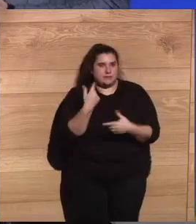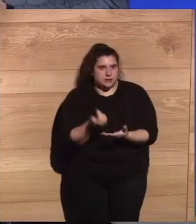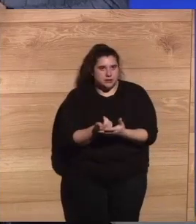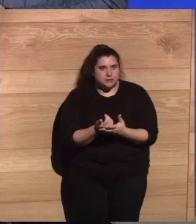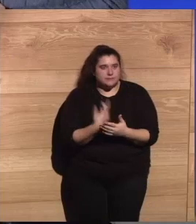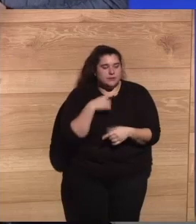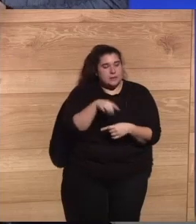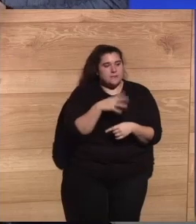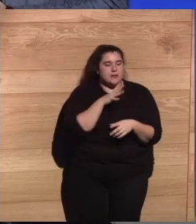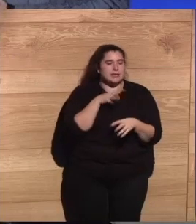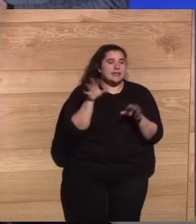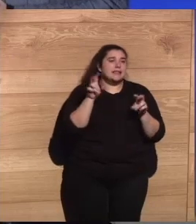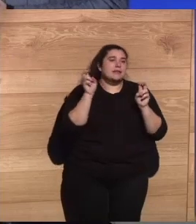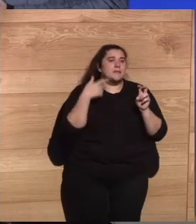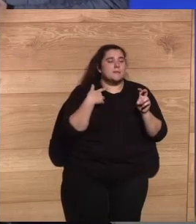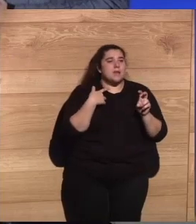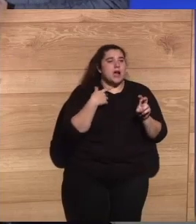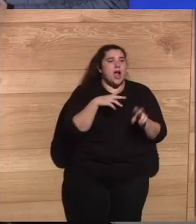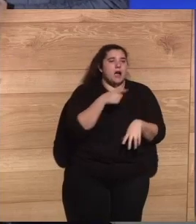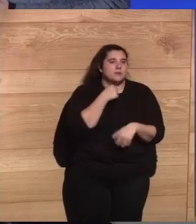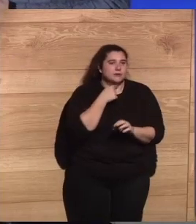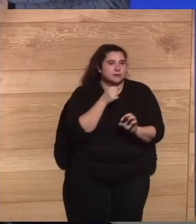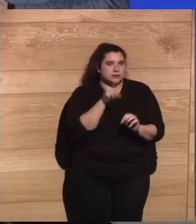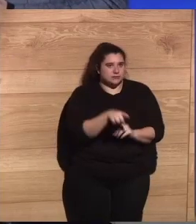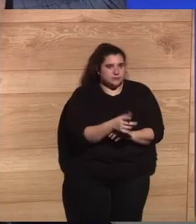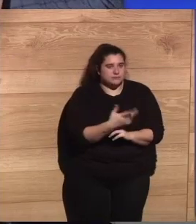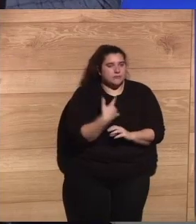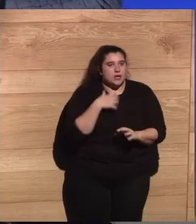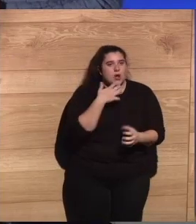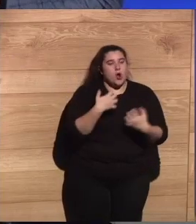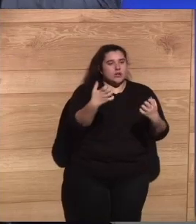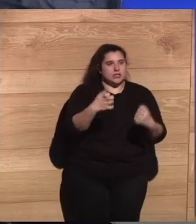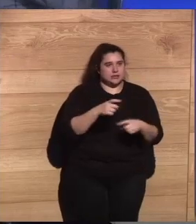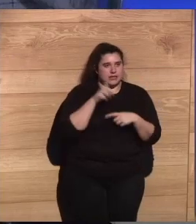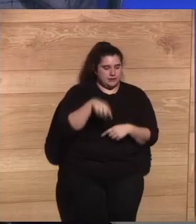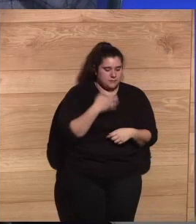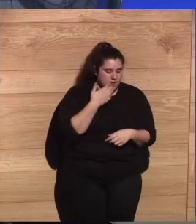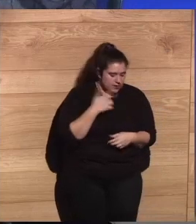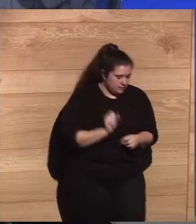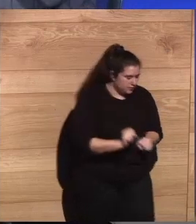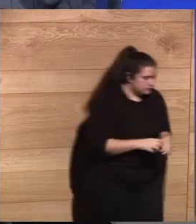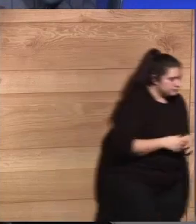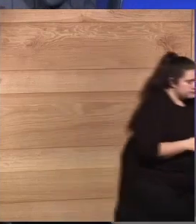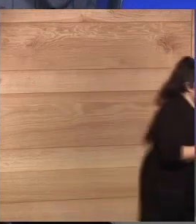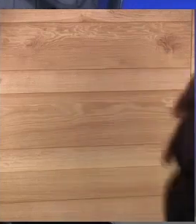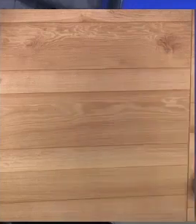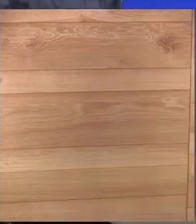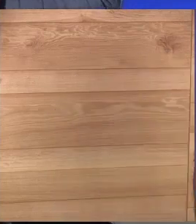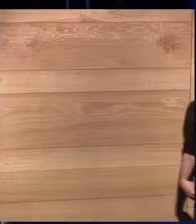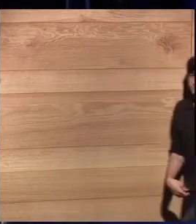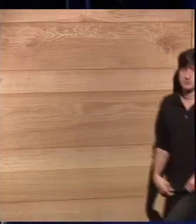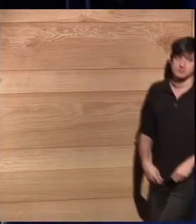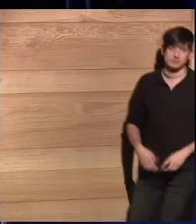esta parte de la parodia, pero en la orquestación, por ejemplo, que es algo que... En la orquestación, en el Sombrero